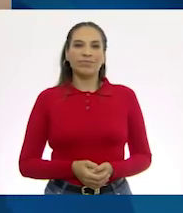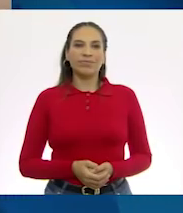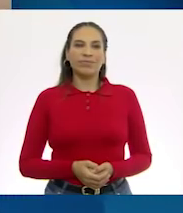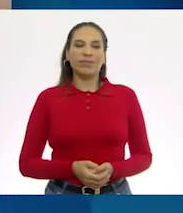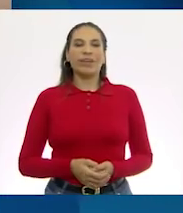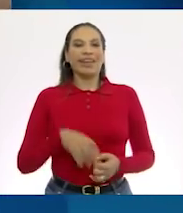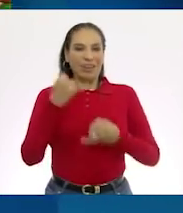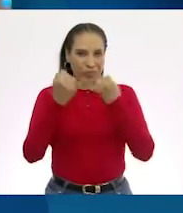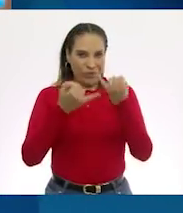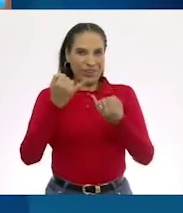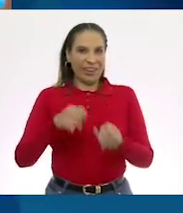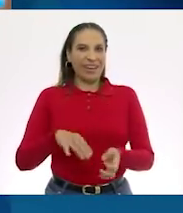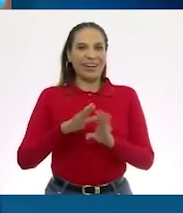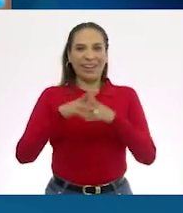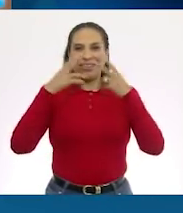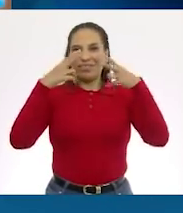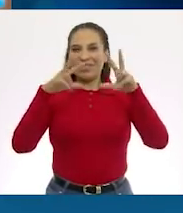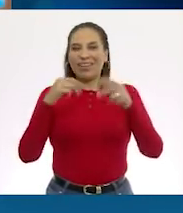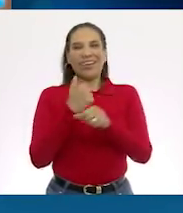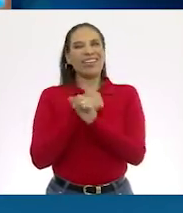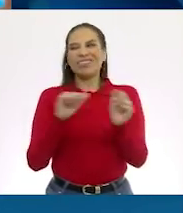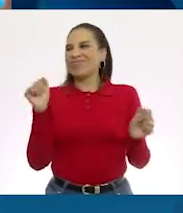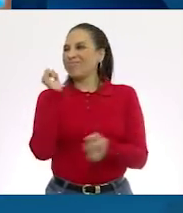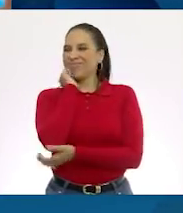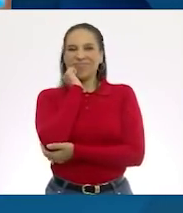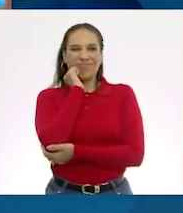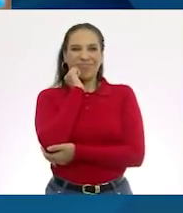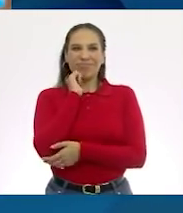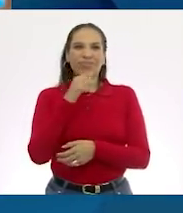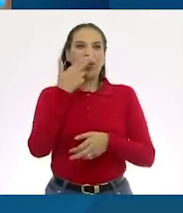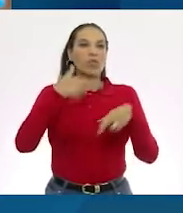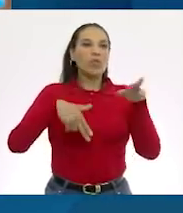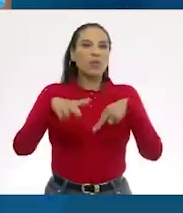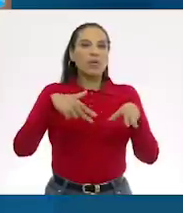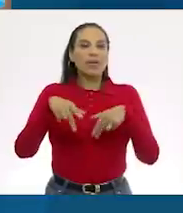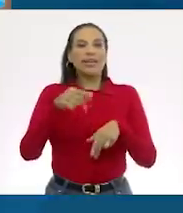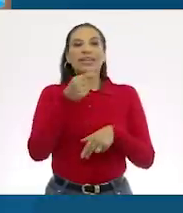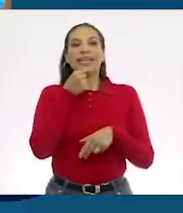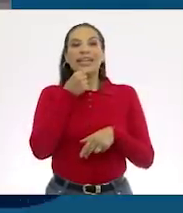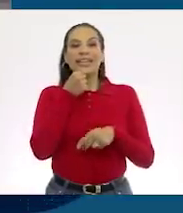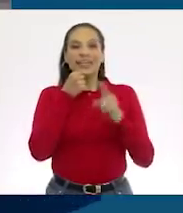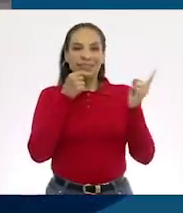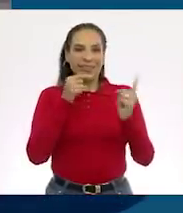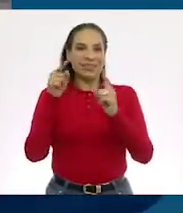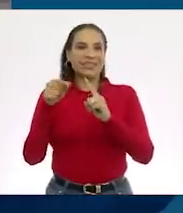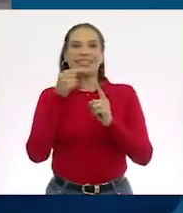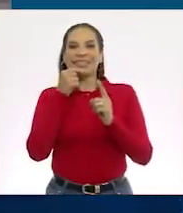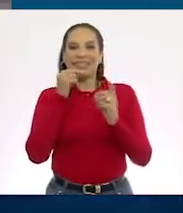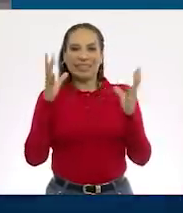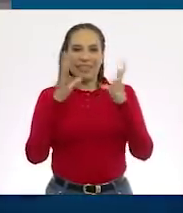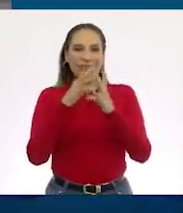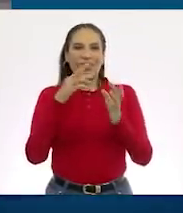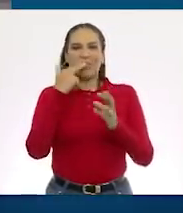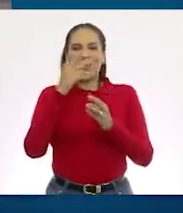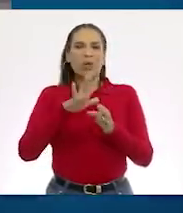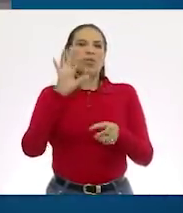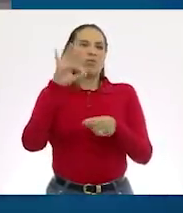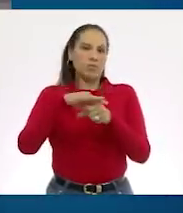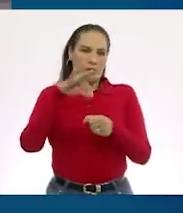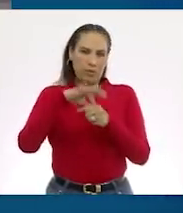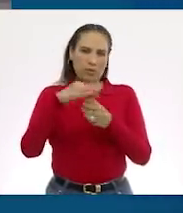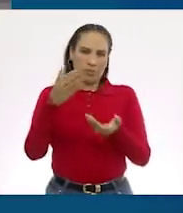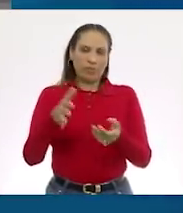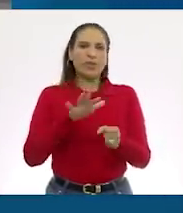¡Hay que jugar boli! Aburrido. No vale, mejor fútbol. Niños contra niñas. Yo digo que mejor votemos, Luis. A